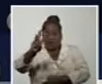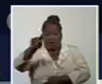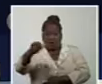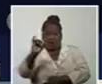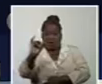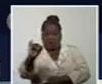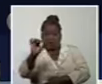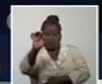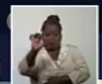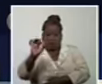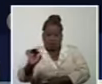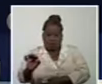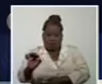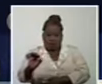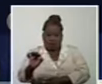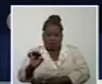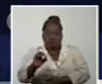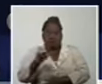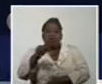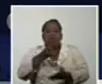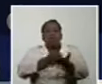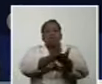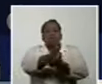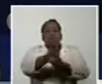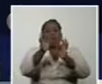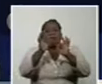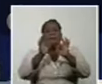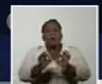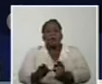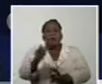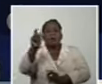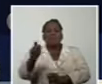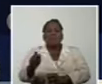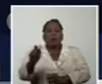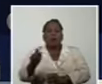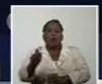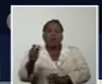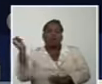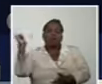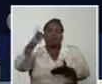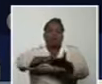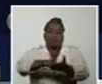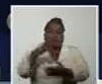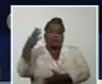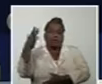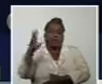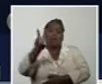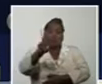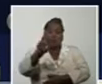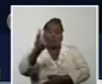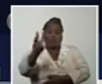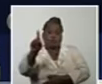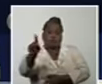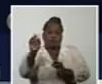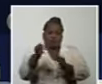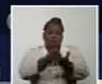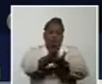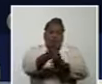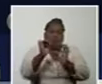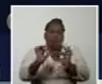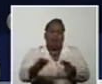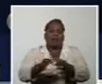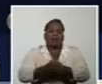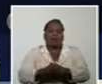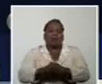epidemia. Y se mantienen los mismos con fuente de infección en el extranjero, los 131 que se habían